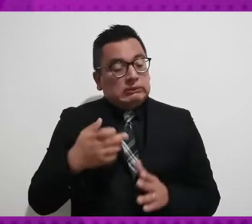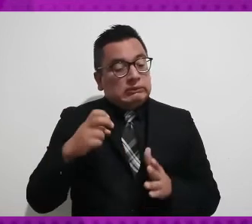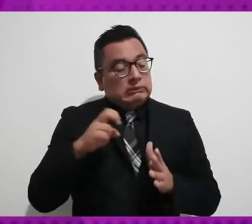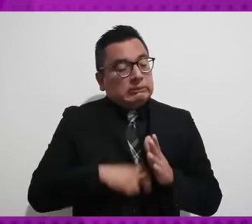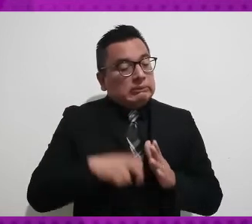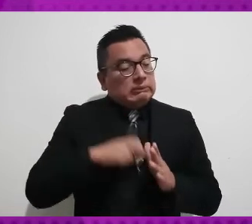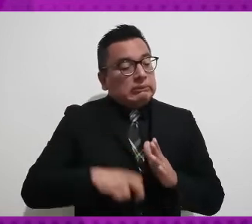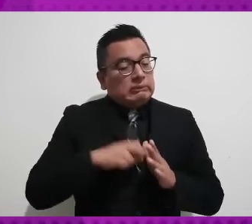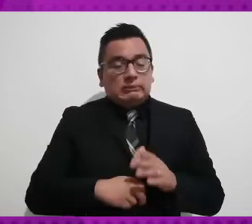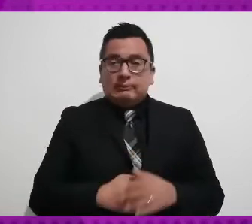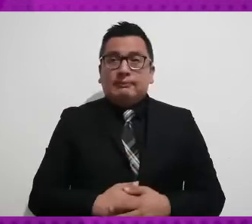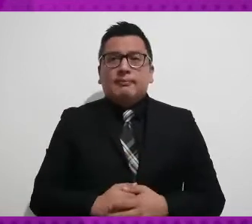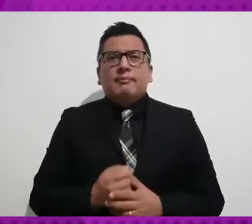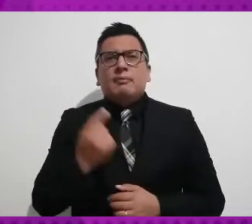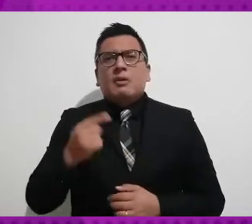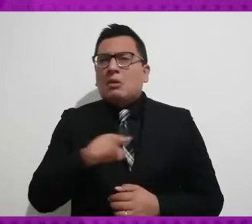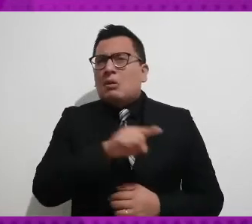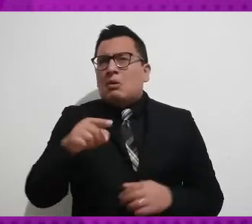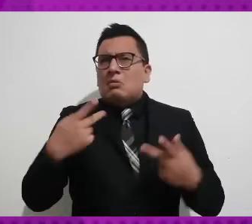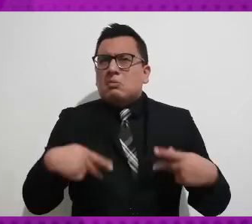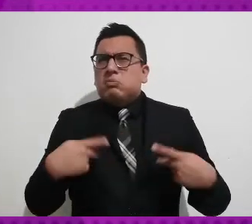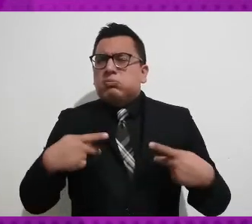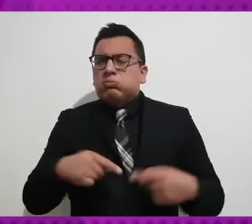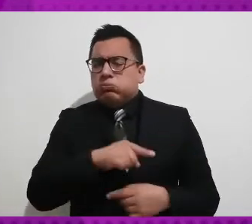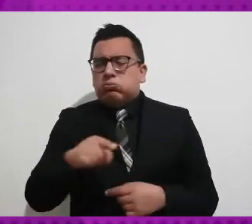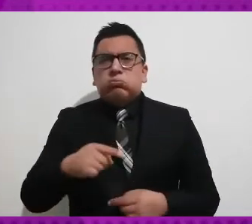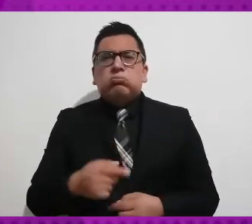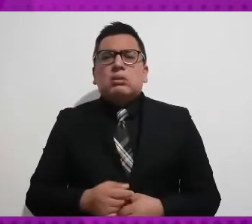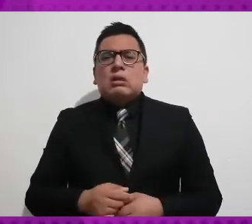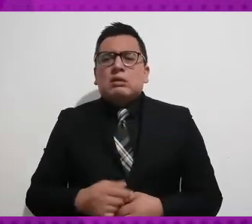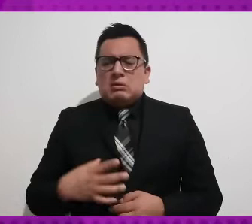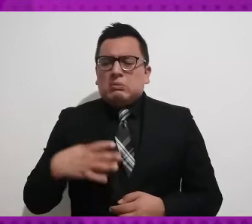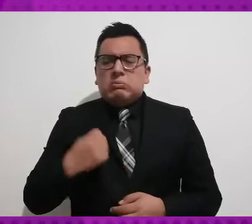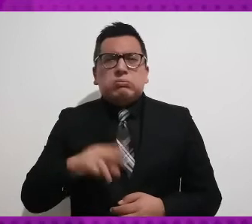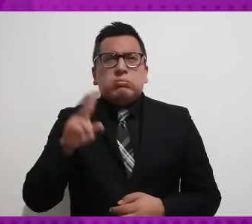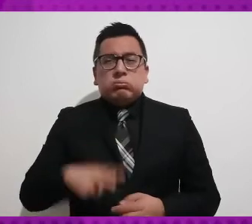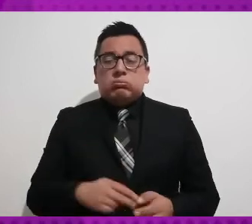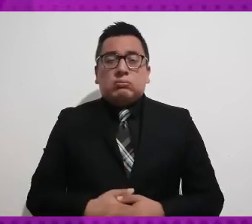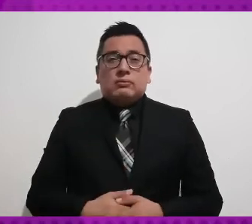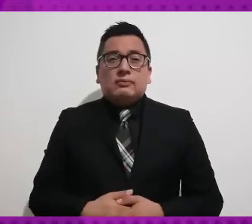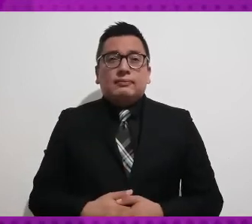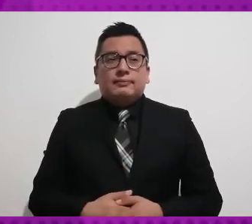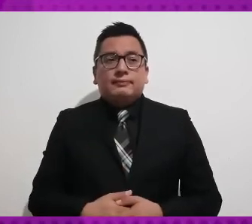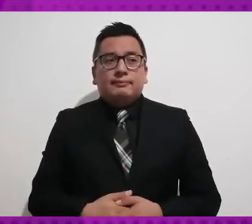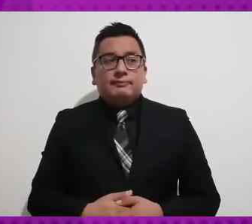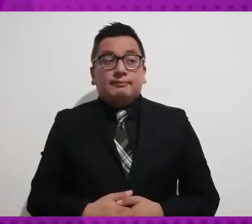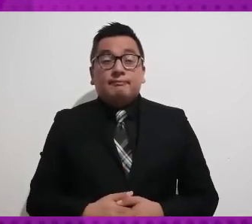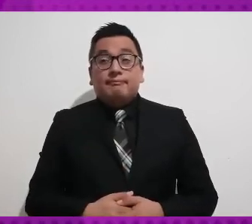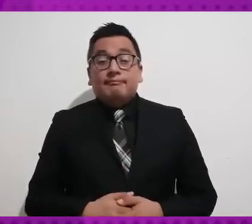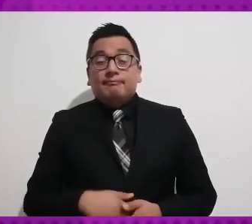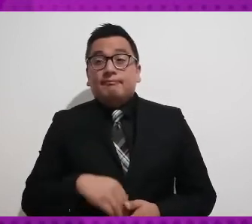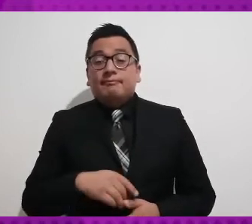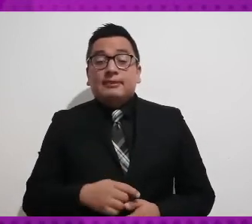otra vez dieron muestra de que están comprometidos con la democracia. Bien, qué bueno que comentas,